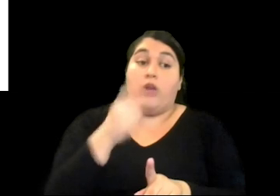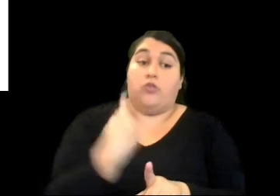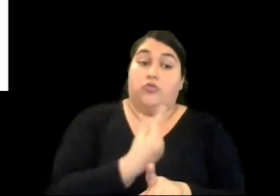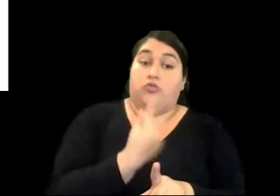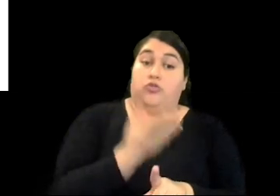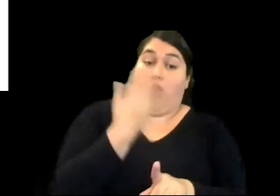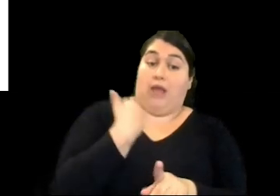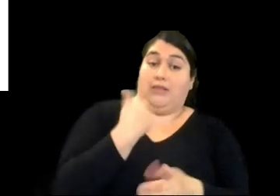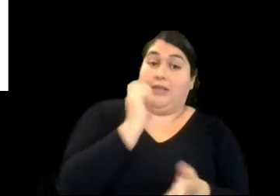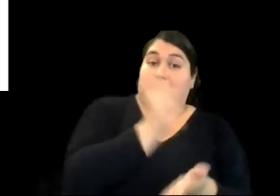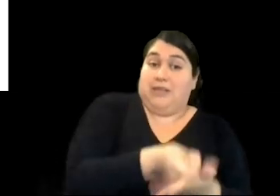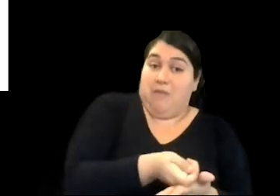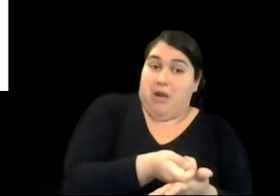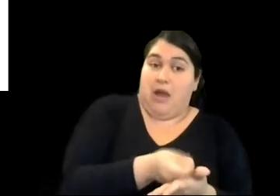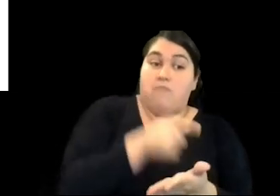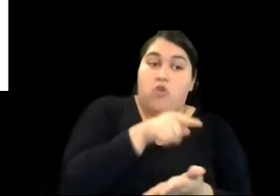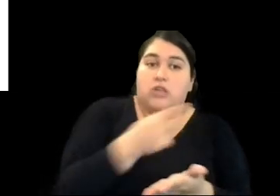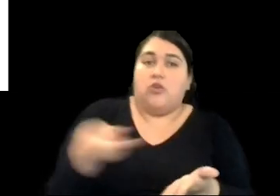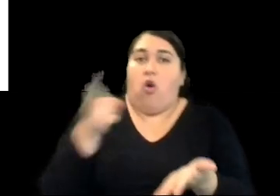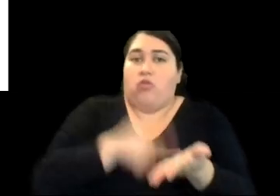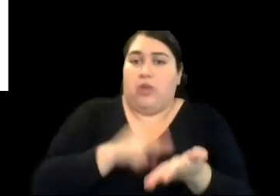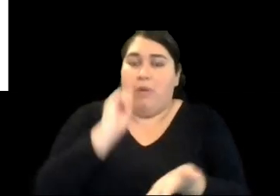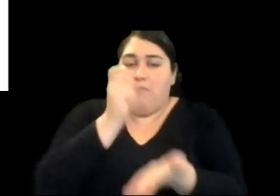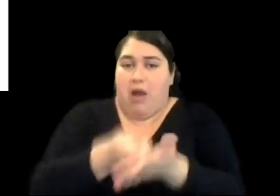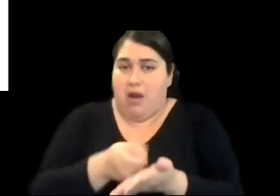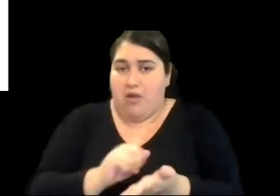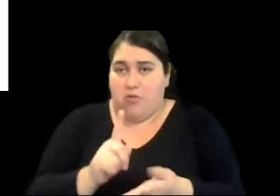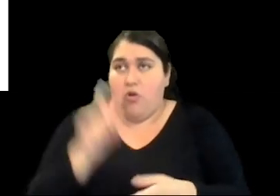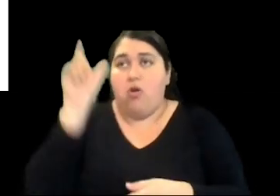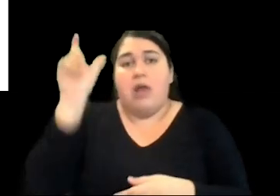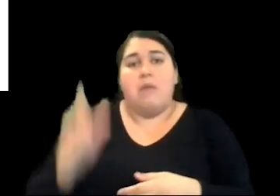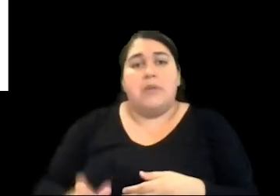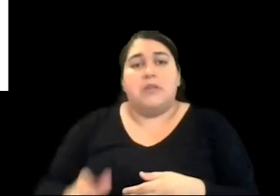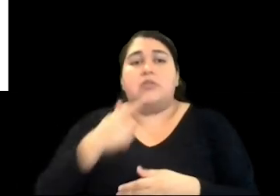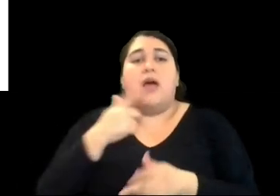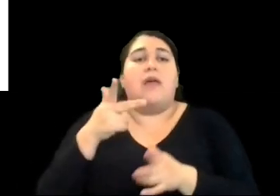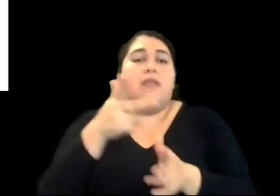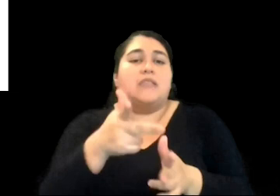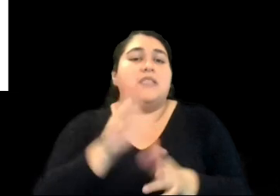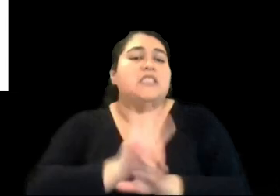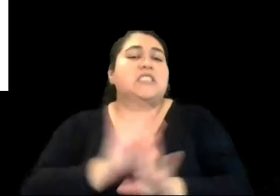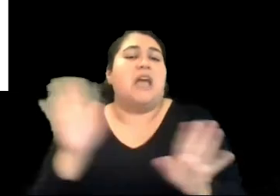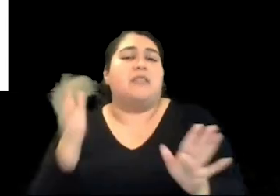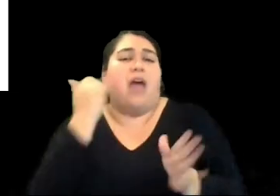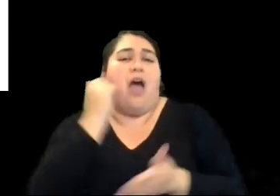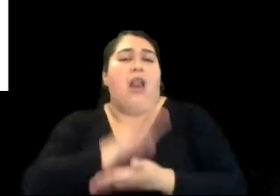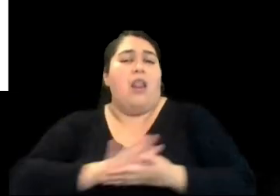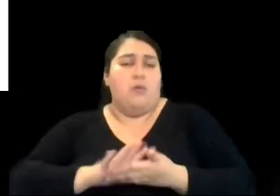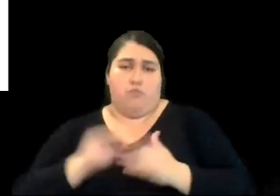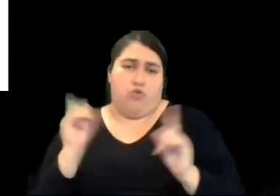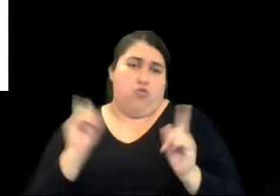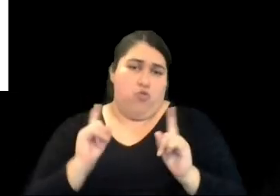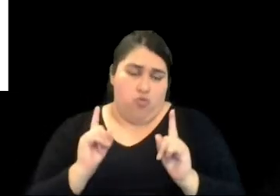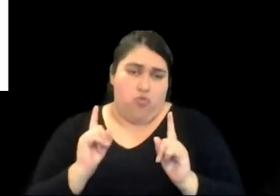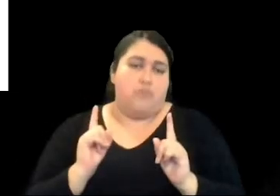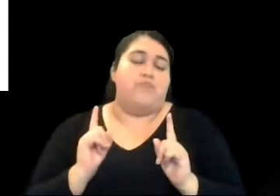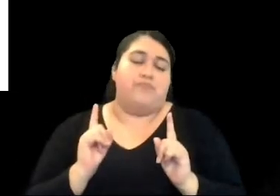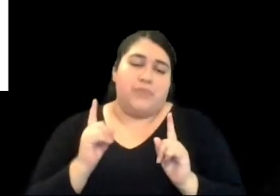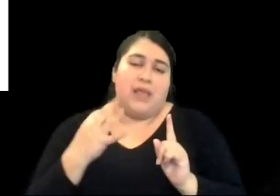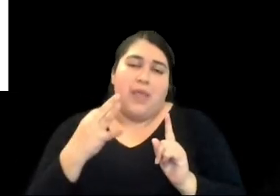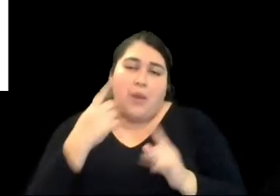de repetición, no, el contribuyente no puede alegar que hoy están condonados, ¿sí? O sea que si por algún motivo